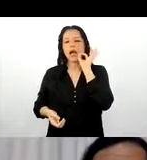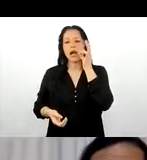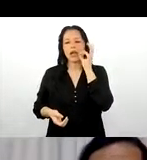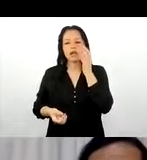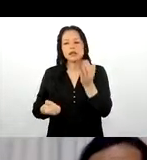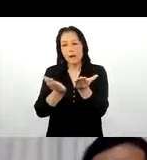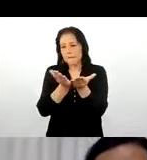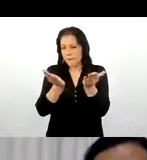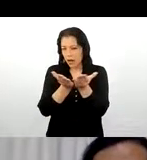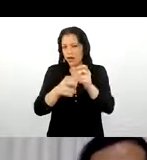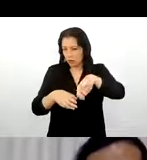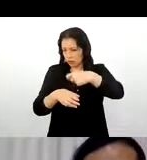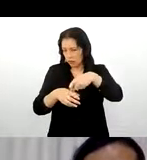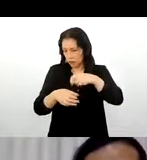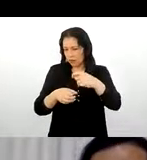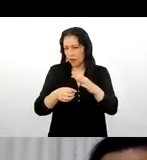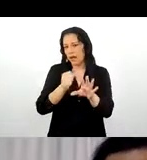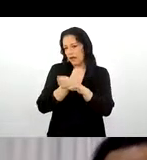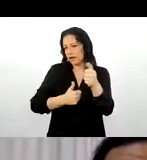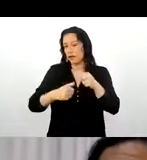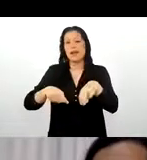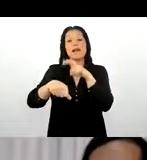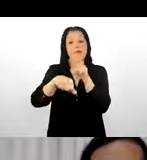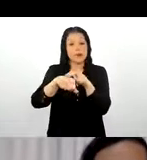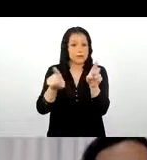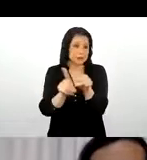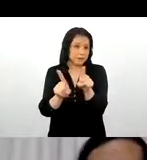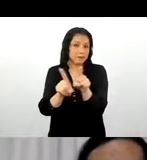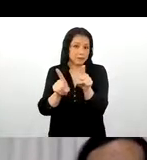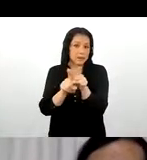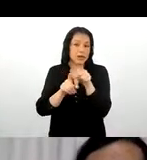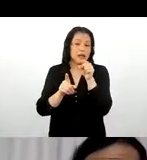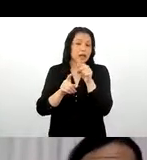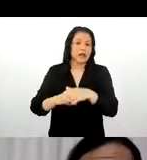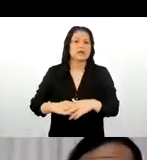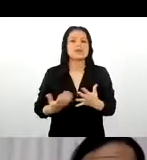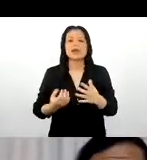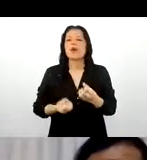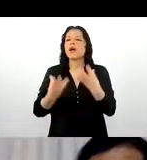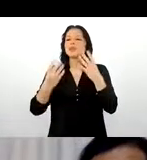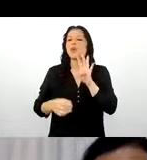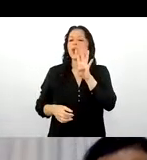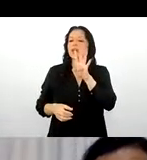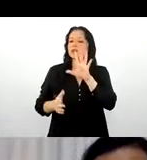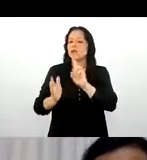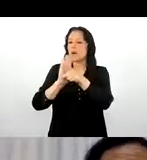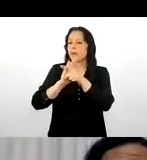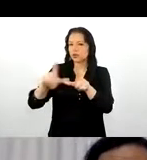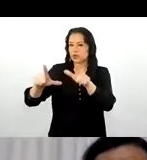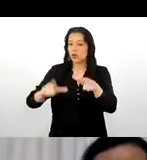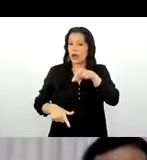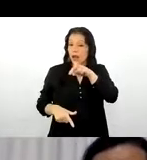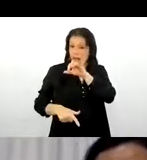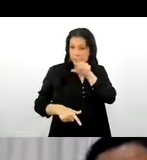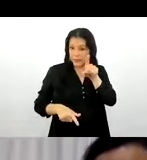platos pasados en papas, ¿no? Entonces también esto está solamente a 45 minutos de Pisac en el